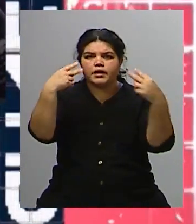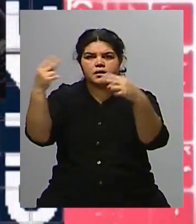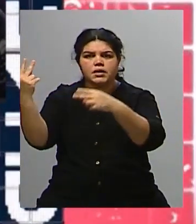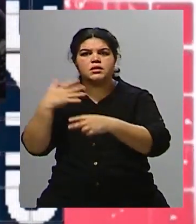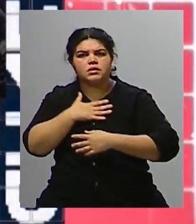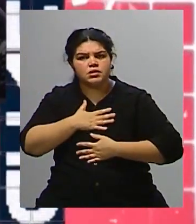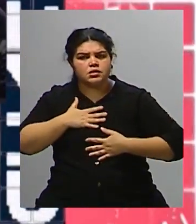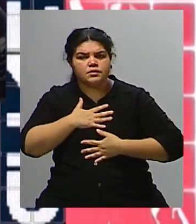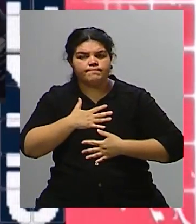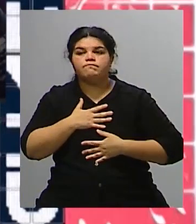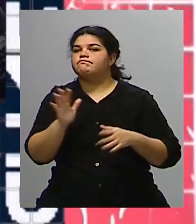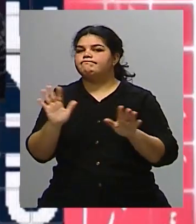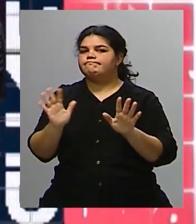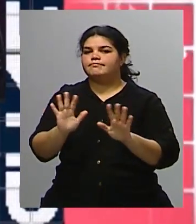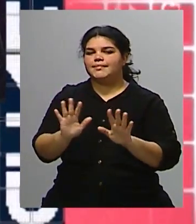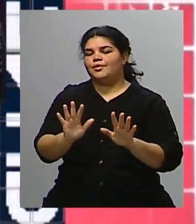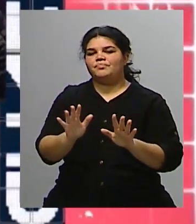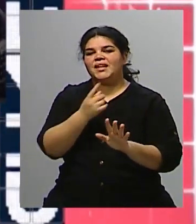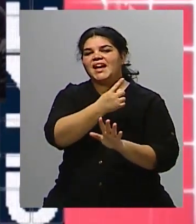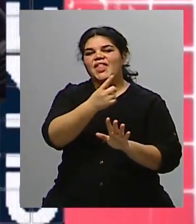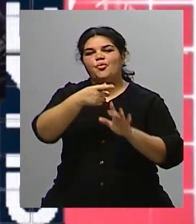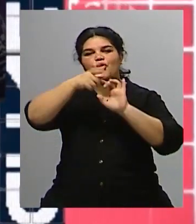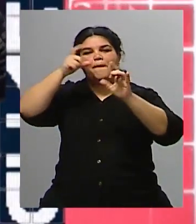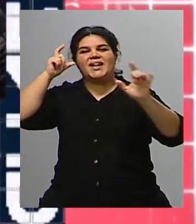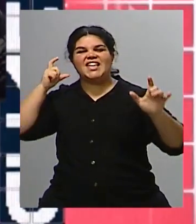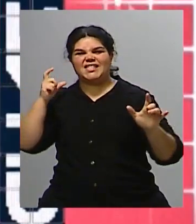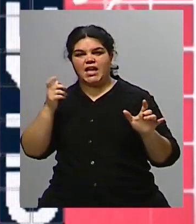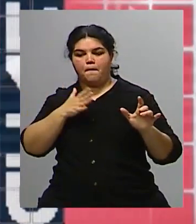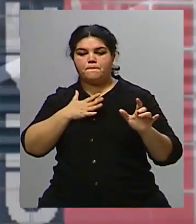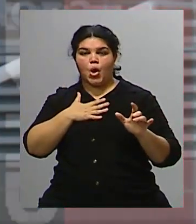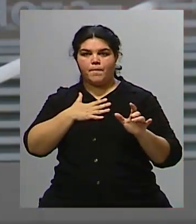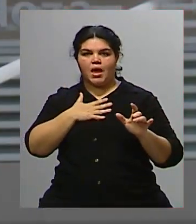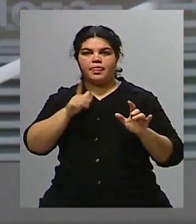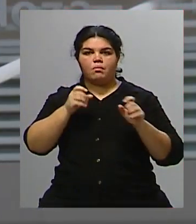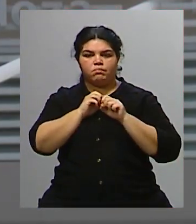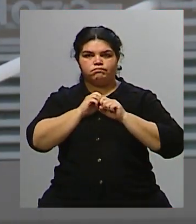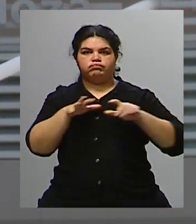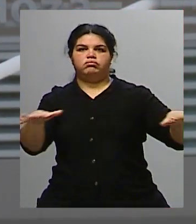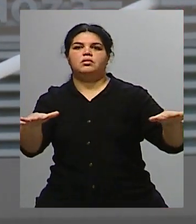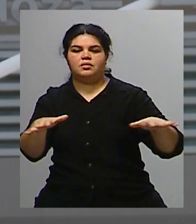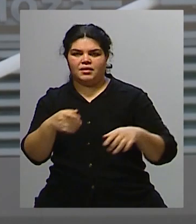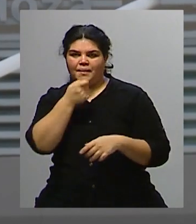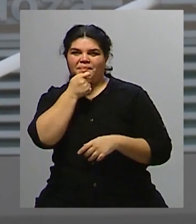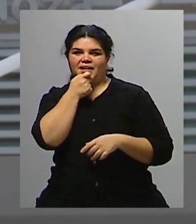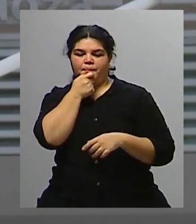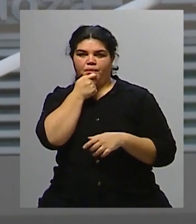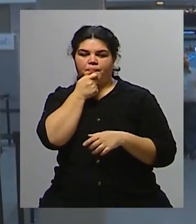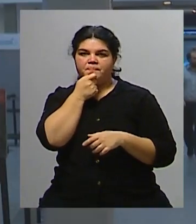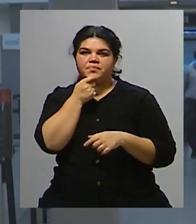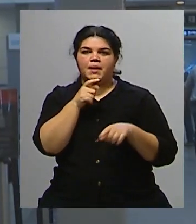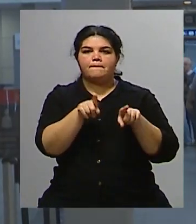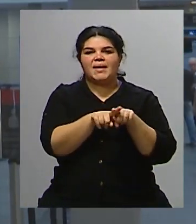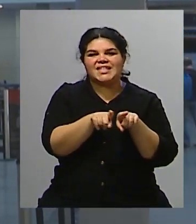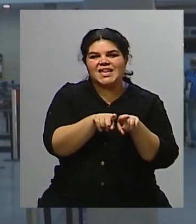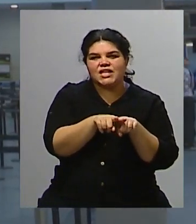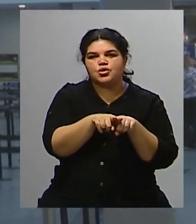poco la experiencia anecdótica de cada persona y la generalizamos, ¿no? Por ejemplo, todo el mundo conoce a alguien que es mellizo o que es gemelo, o que tiene un mellizo o que